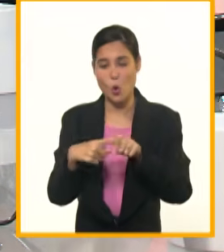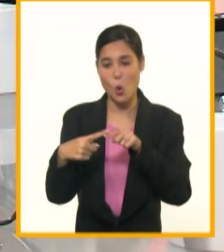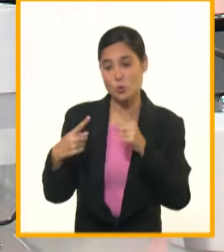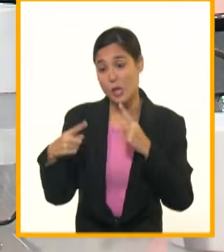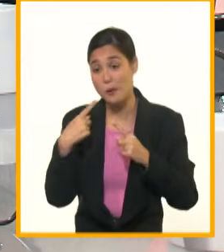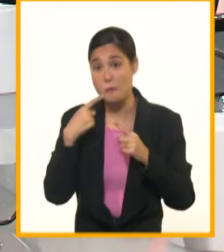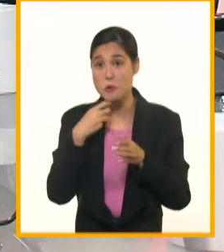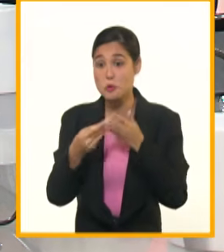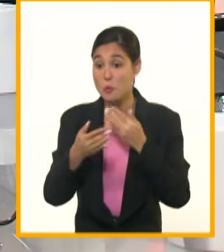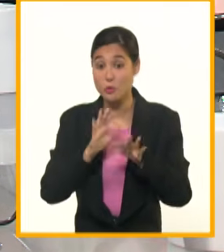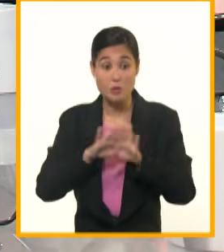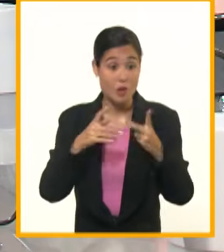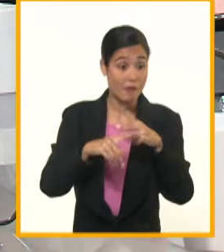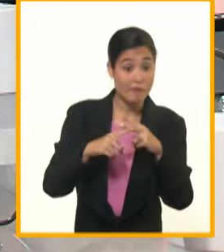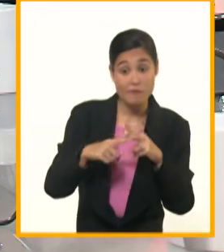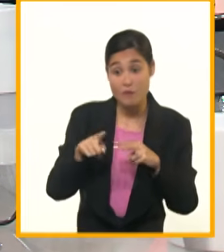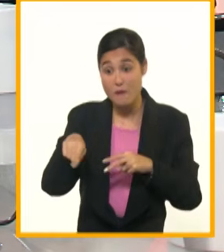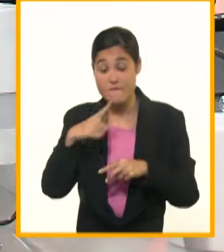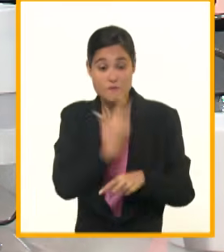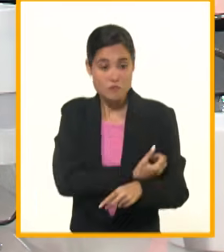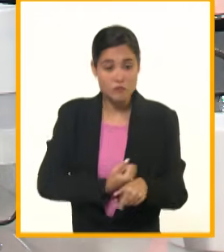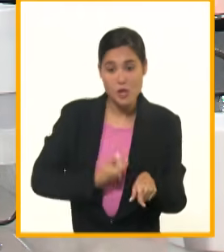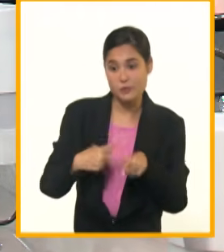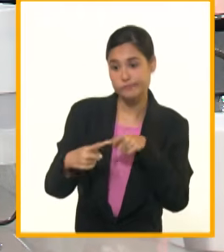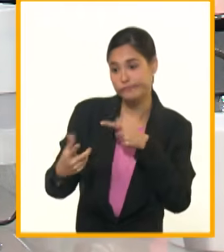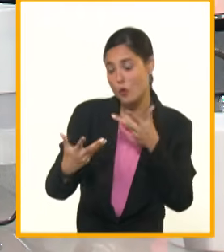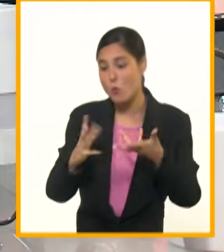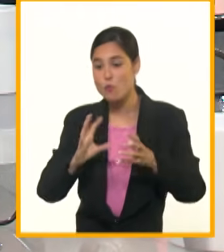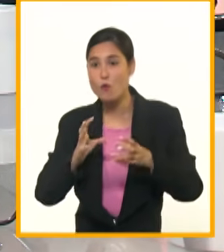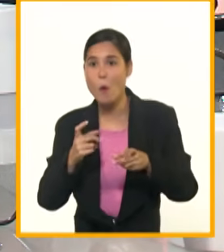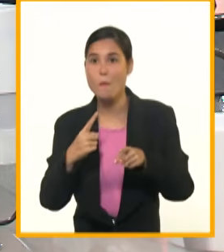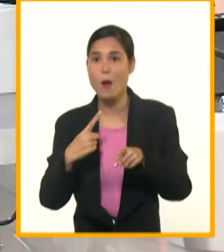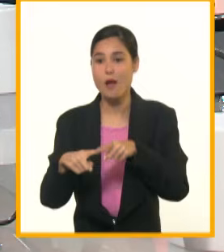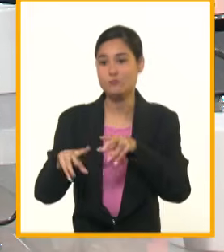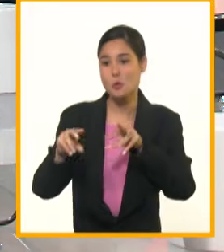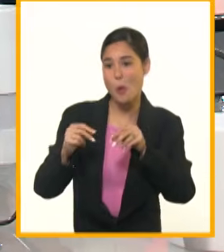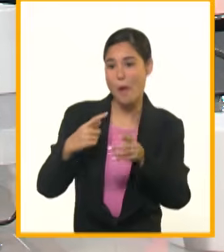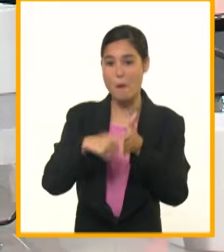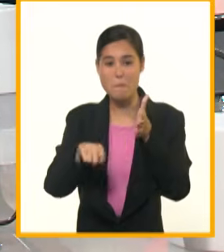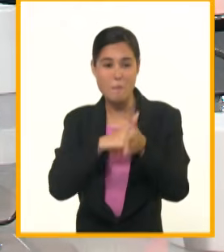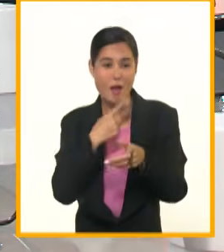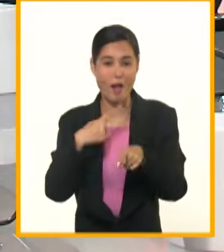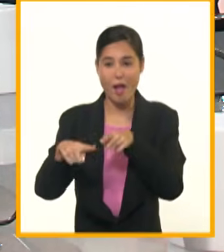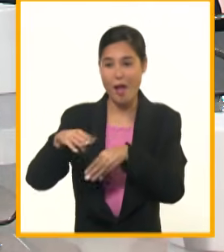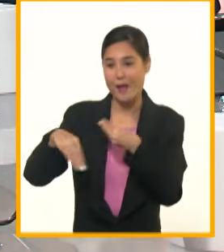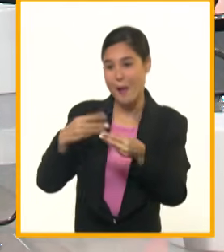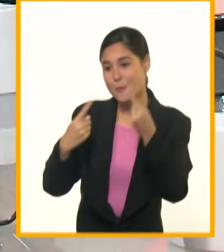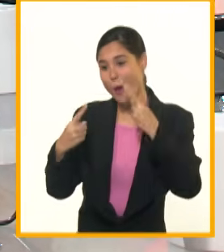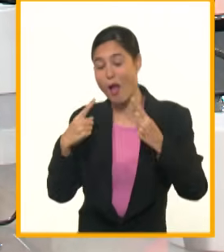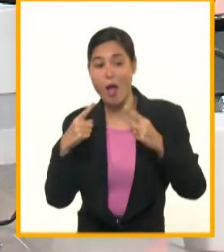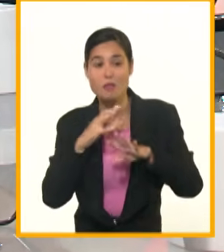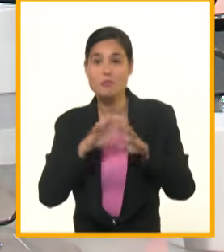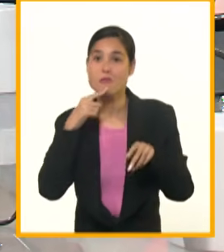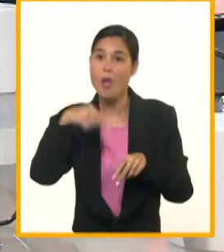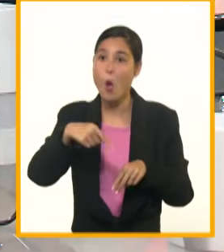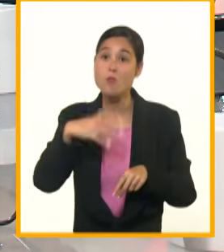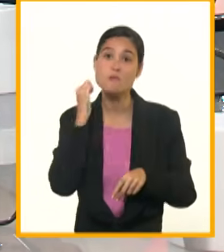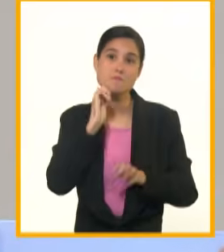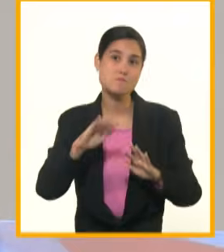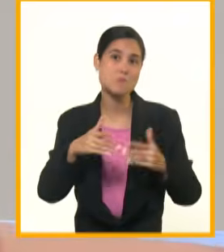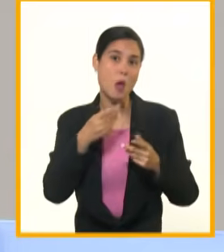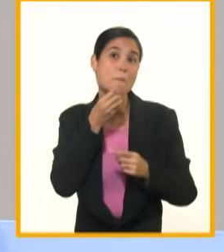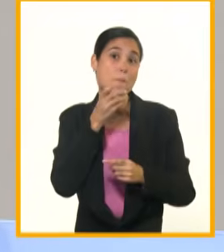de sembrar más, es que se puede enfrentar de alguna manera el desafío de la alimentación todos los días de los mayabequenses y de los habaneros. Así